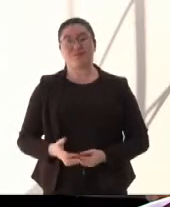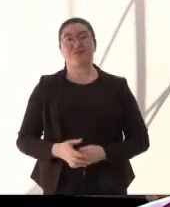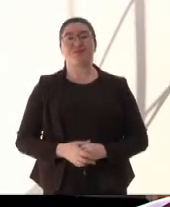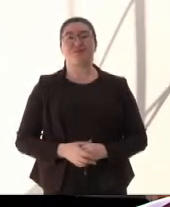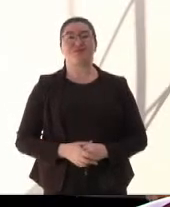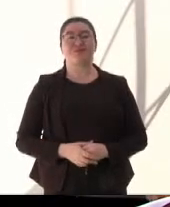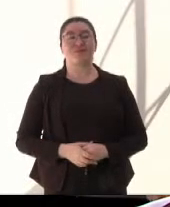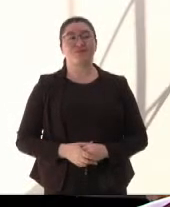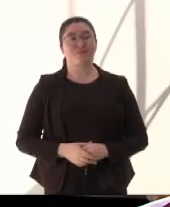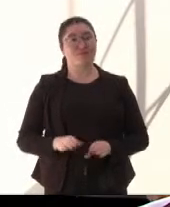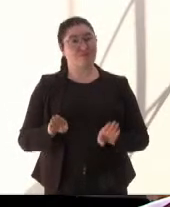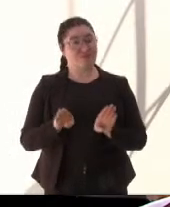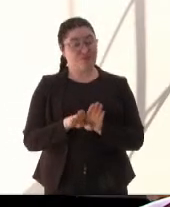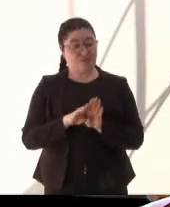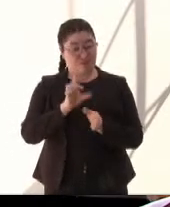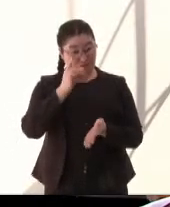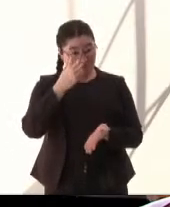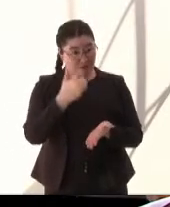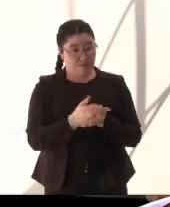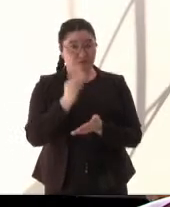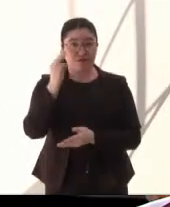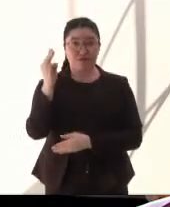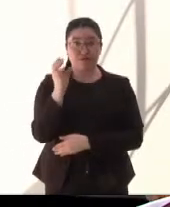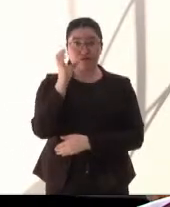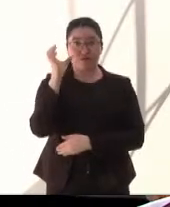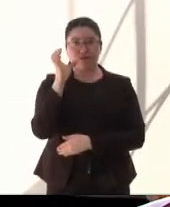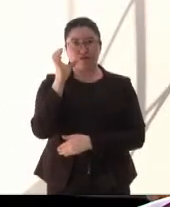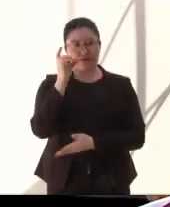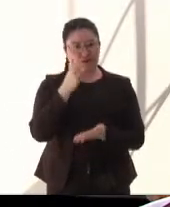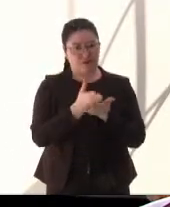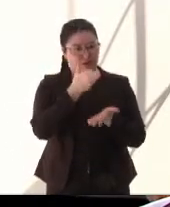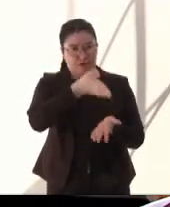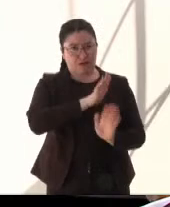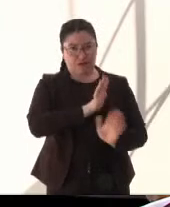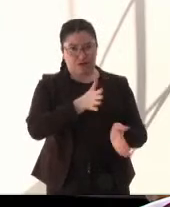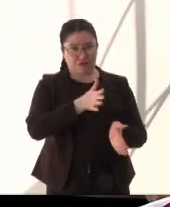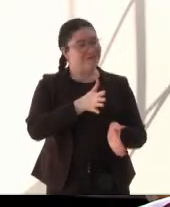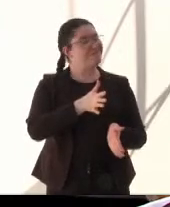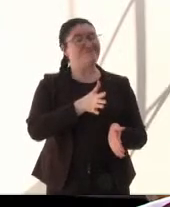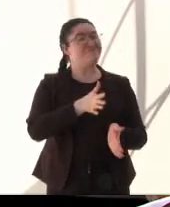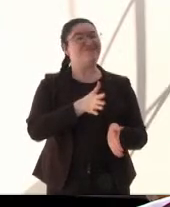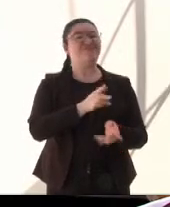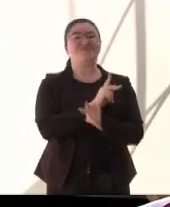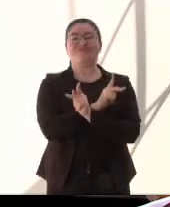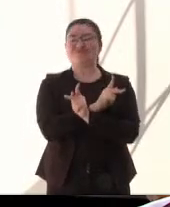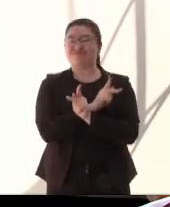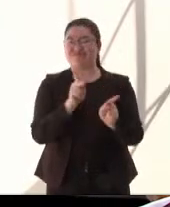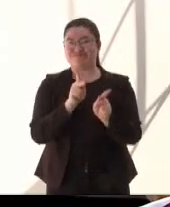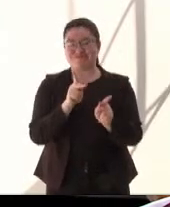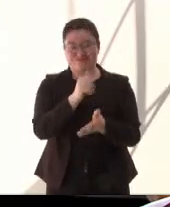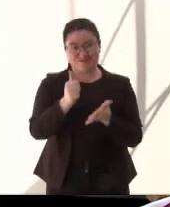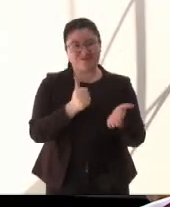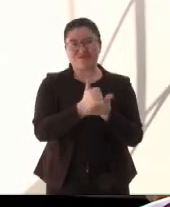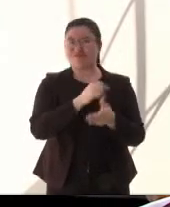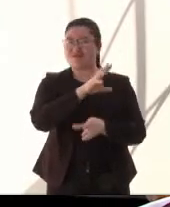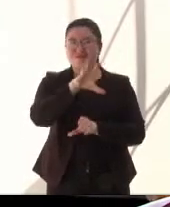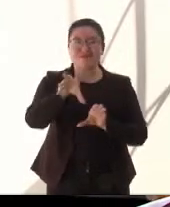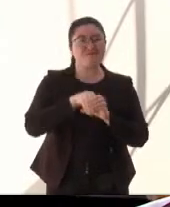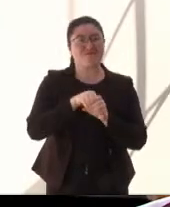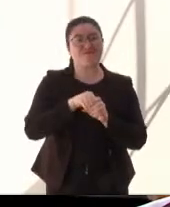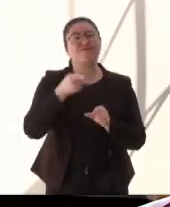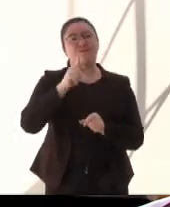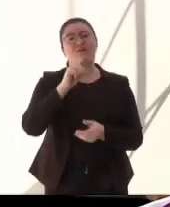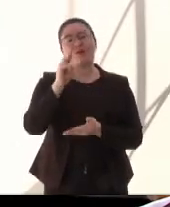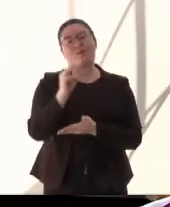Que no es solamente para la Magdalena Contreras, realmente es para toda la ciudad, pero generalmente pues llegan de la demarcación, pero